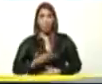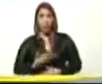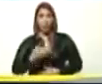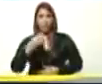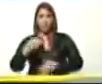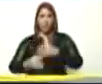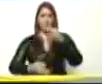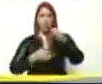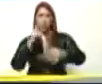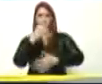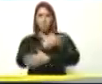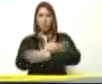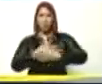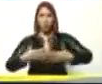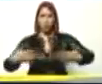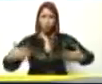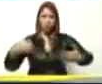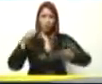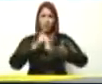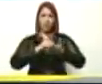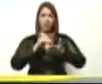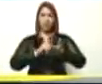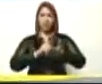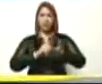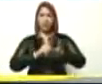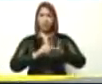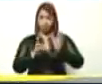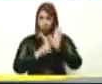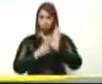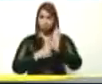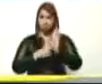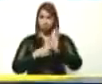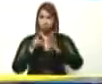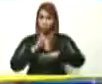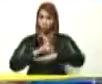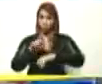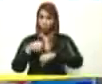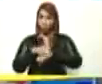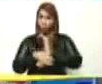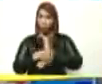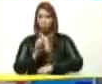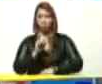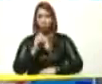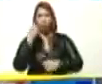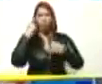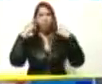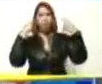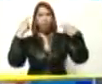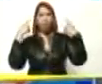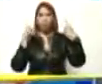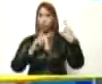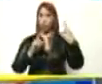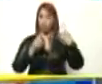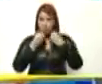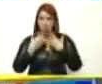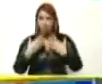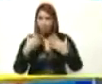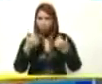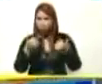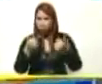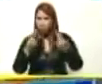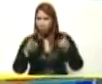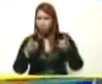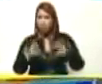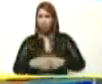hasta un millón de veces. Estoy no cierto, doctor Rodríguez, o estoy delirando. Estoy bien en este momento,